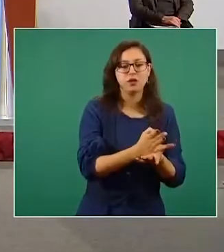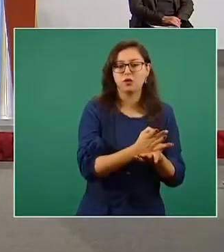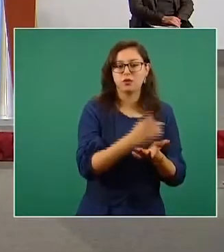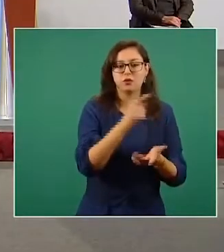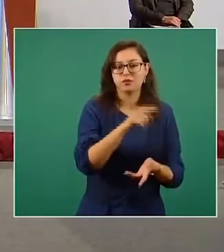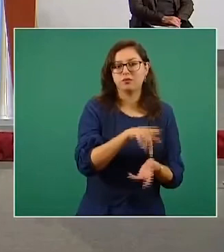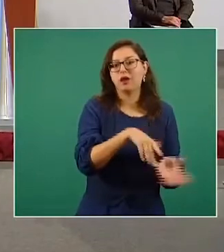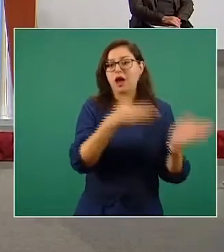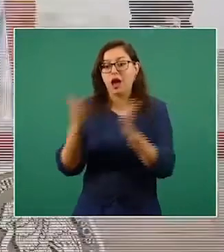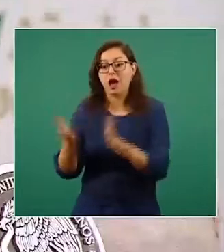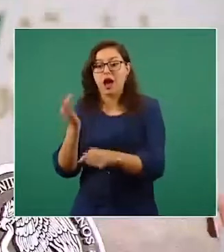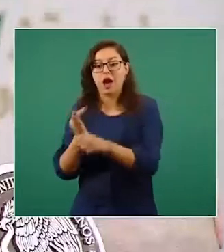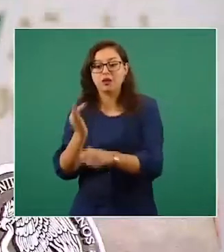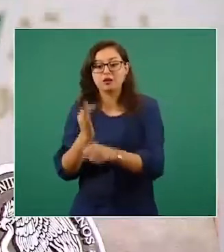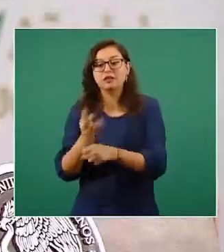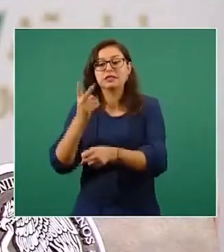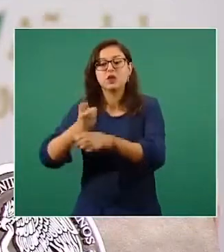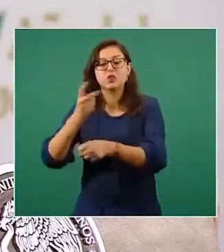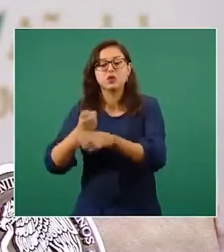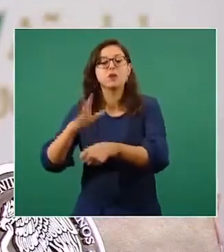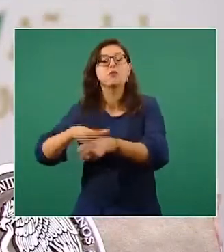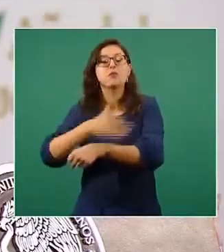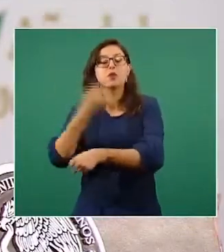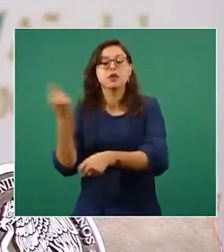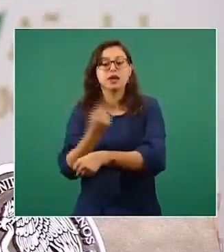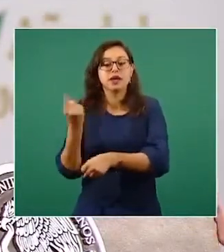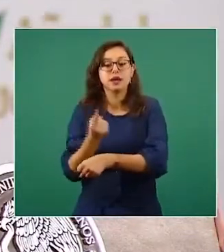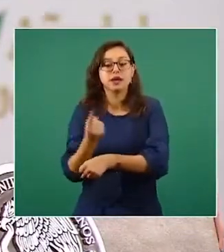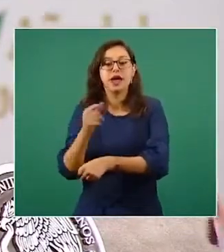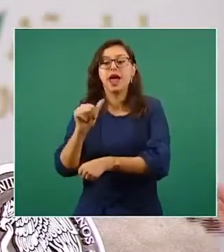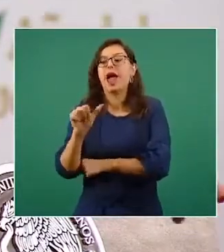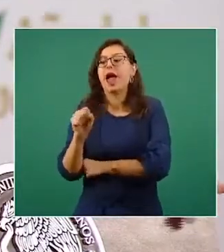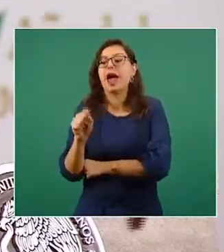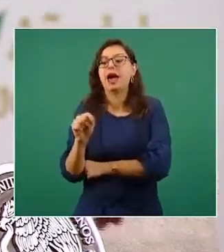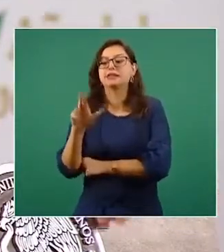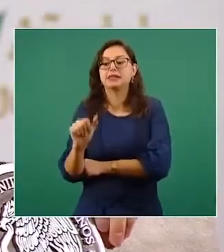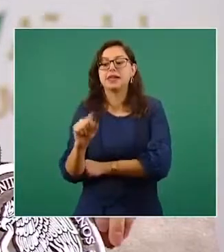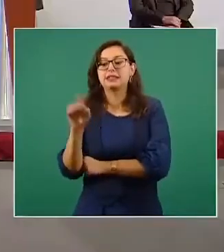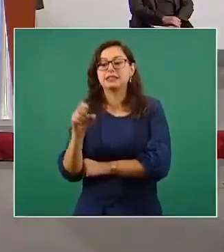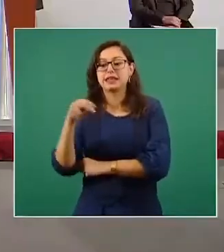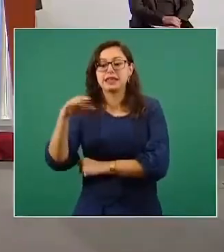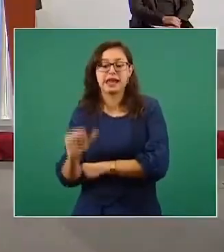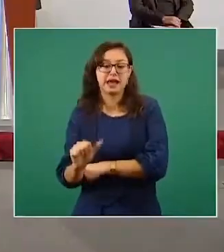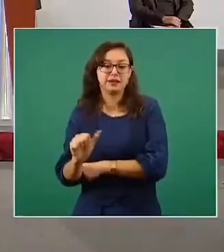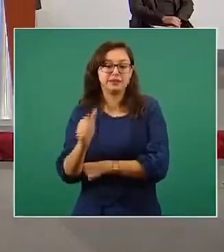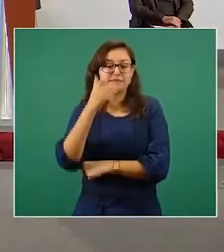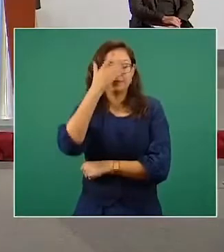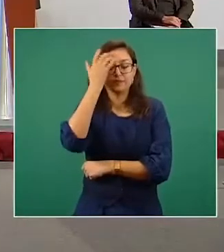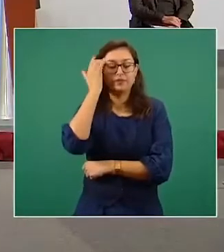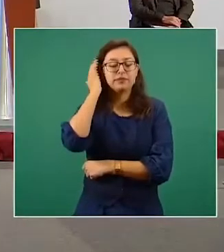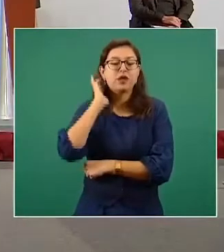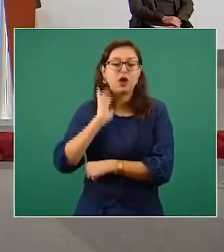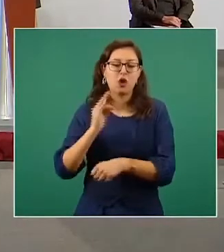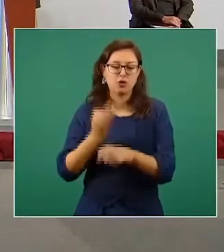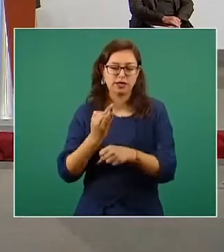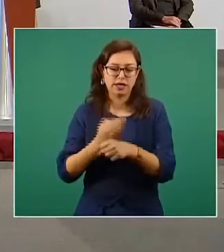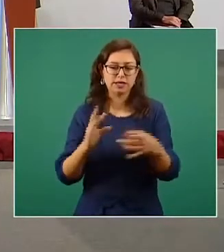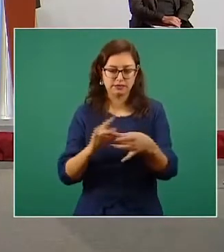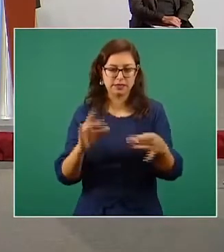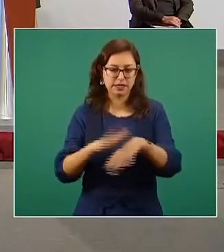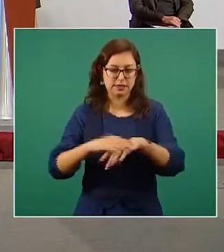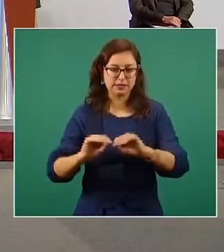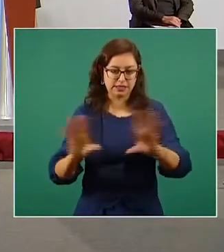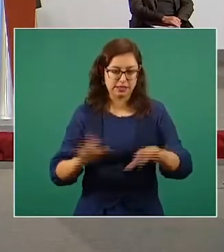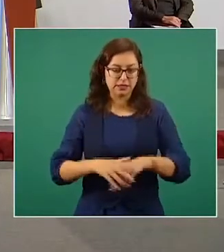vacunando a las personas mayores con la vacuna de AstraZeneca, por razones que comentaré enseguida. La siguiente.